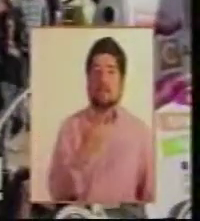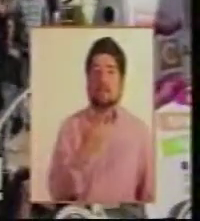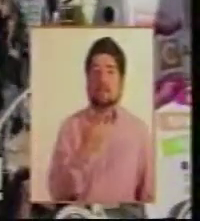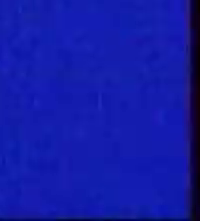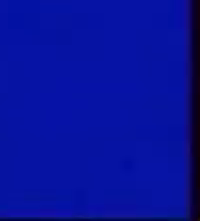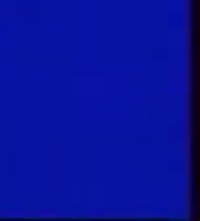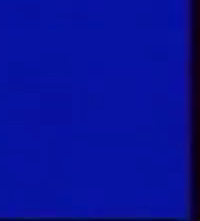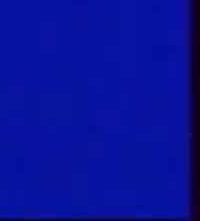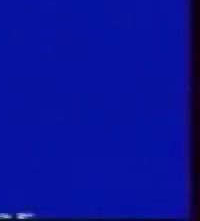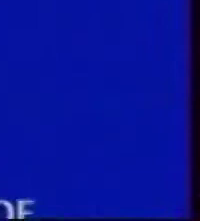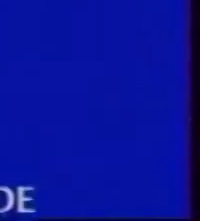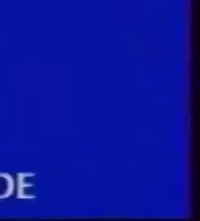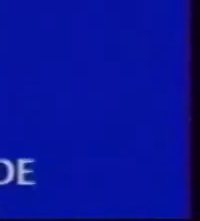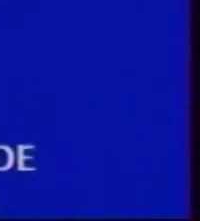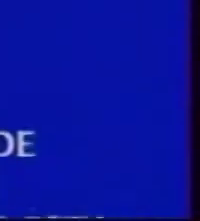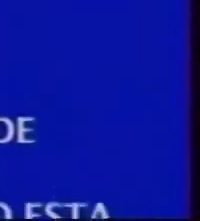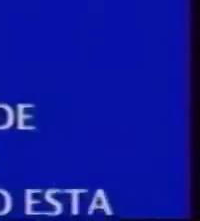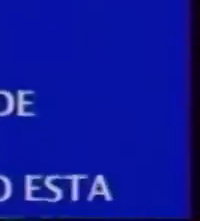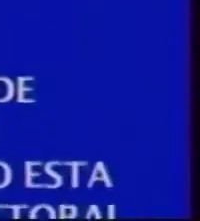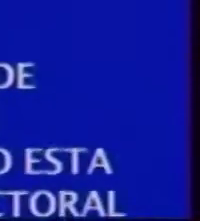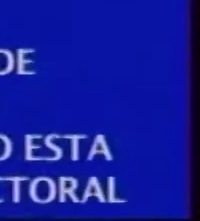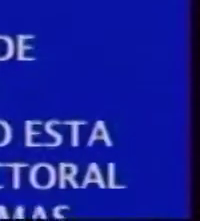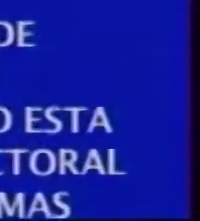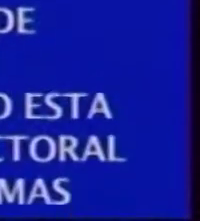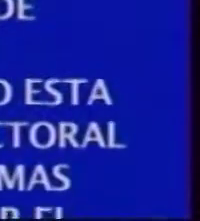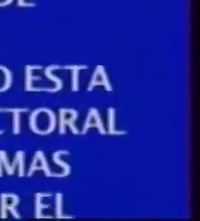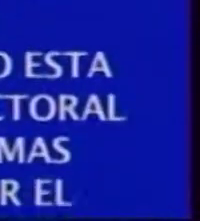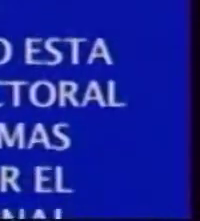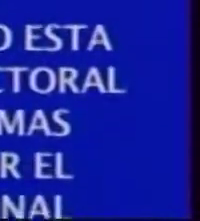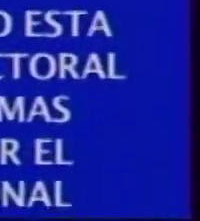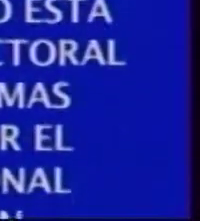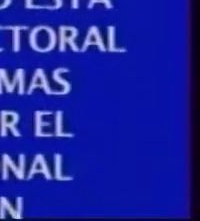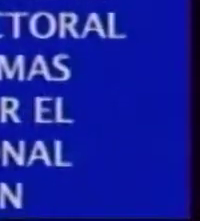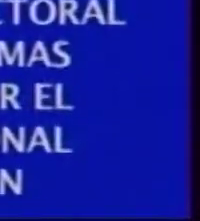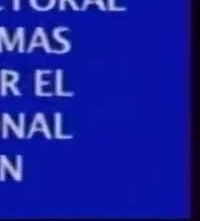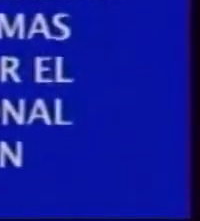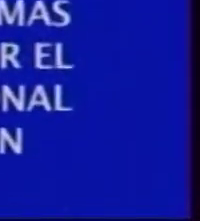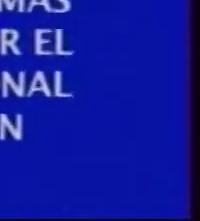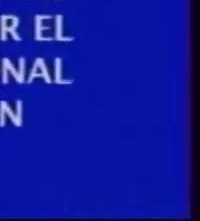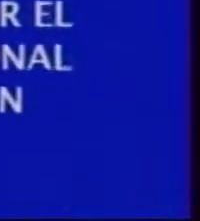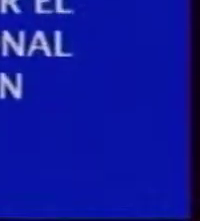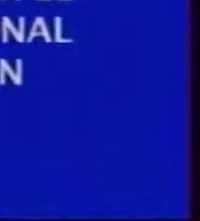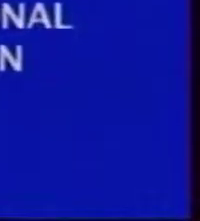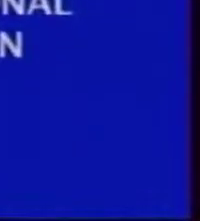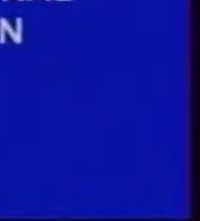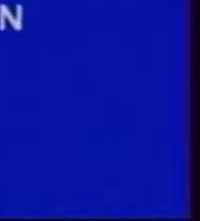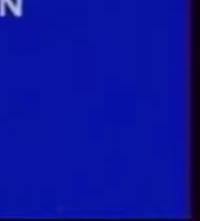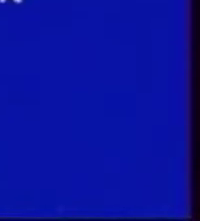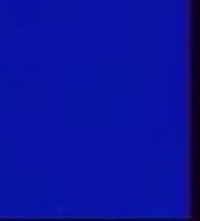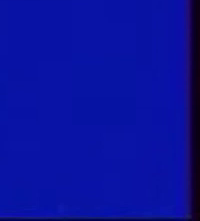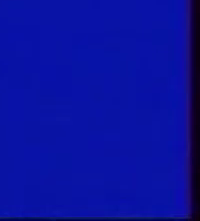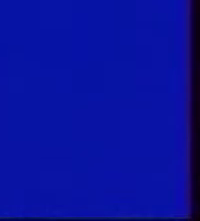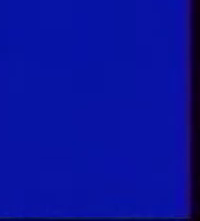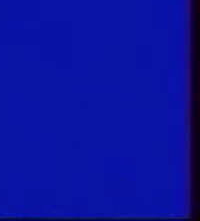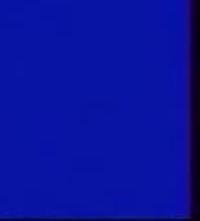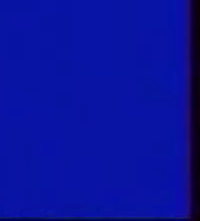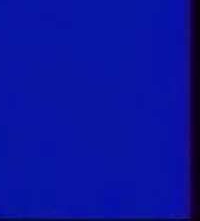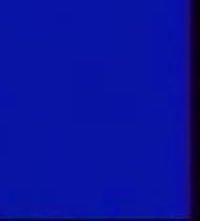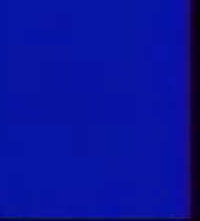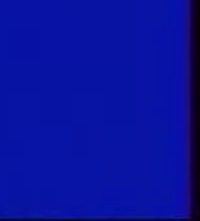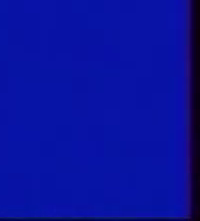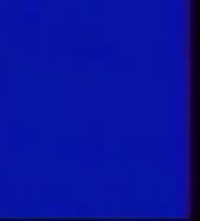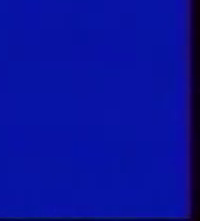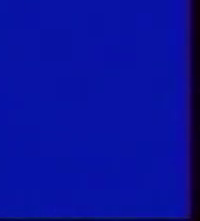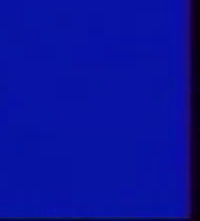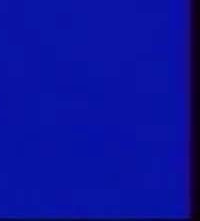¡Cantero! Los canales de televisión han transmitido esta propaganda electoral según las normas acordadas por el